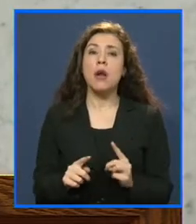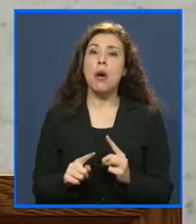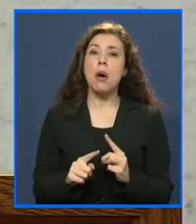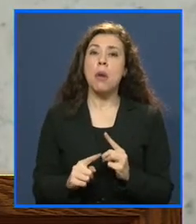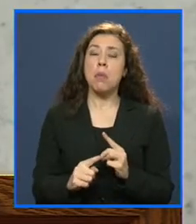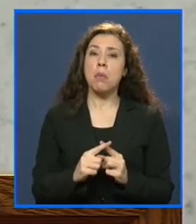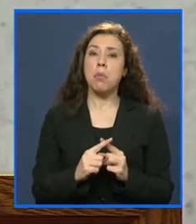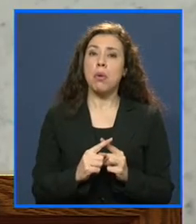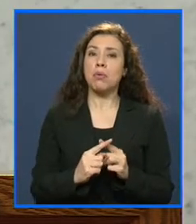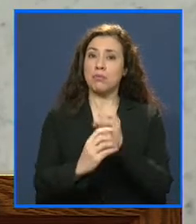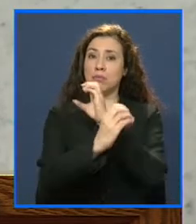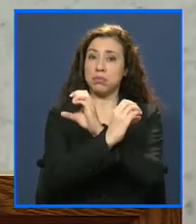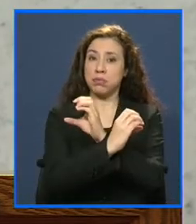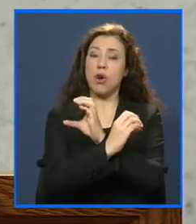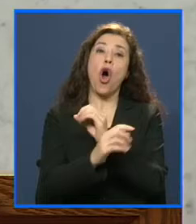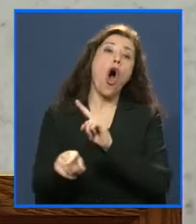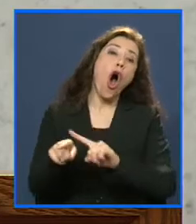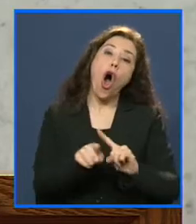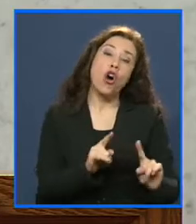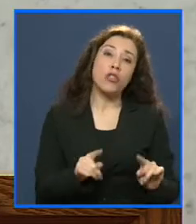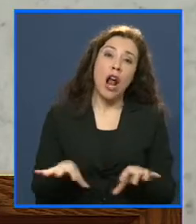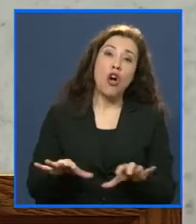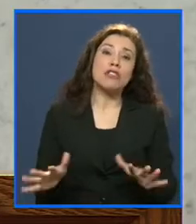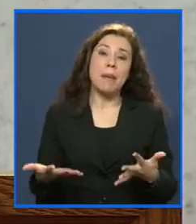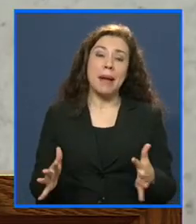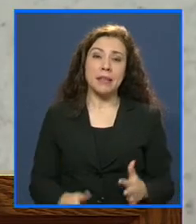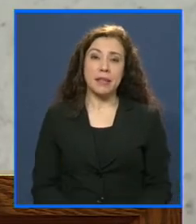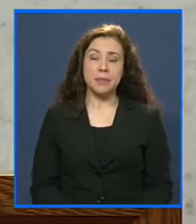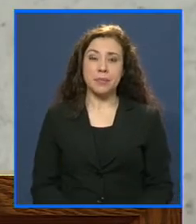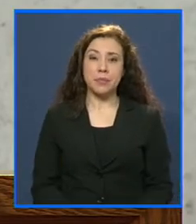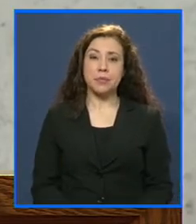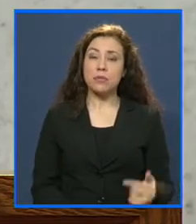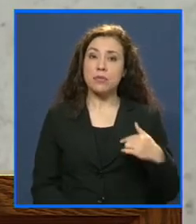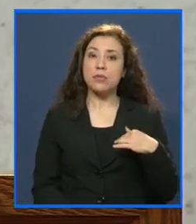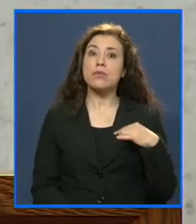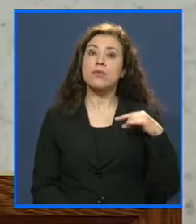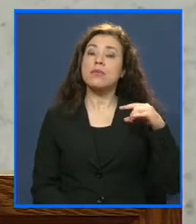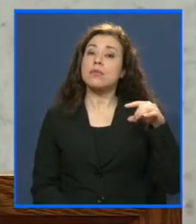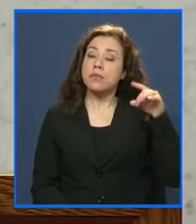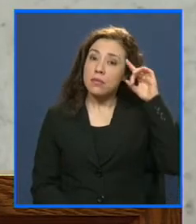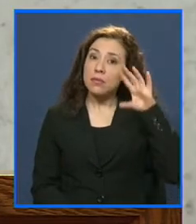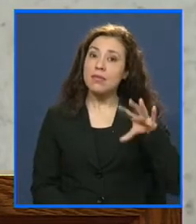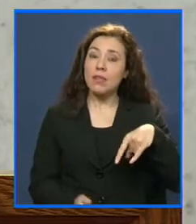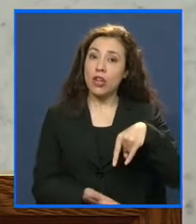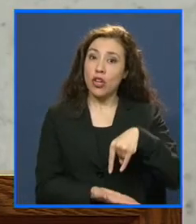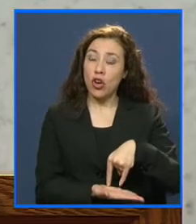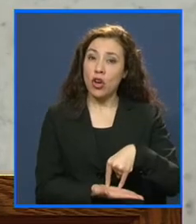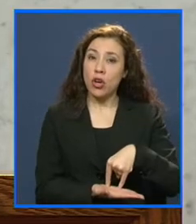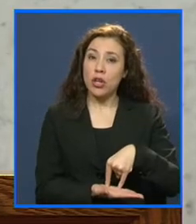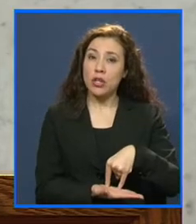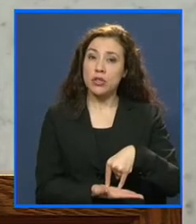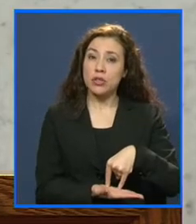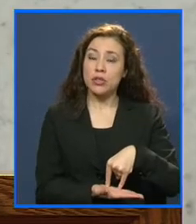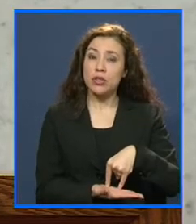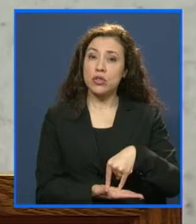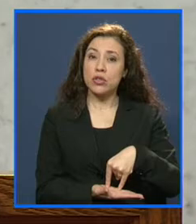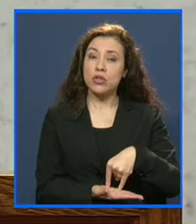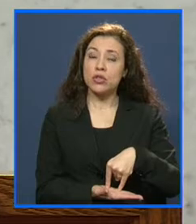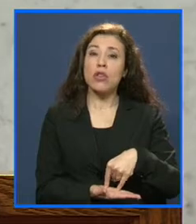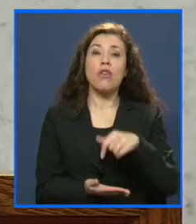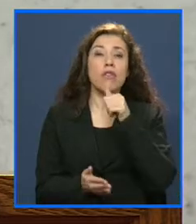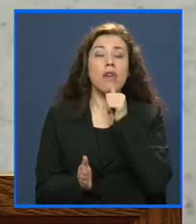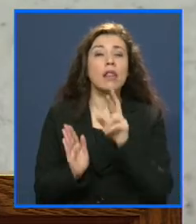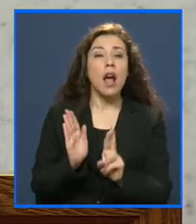u otra herramienta similar es sabido el congreso nacional no tiene regulado